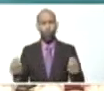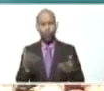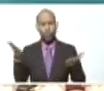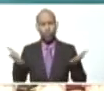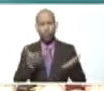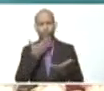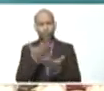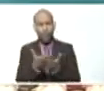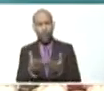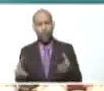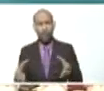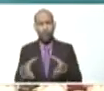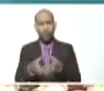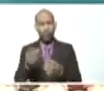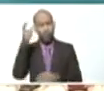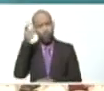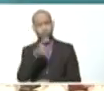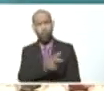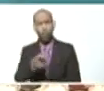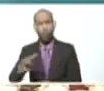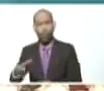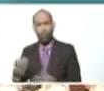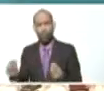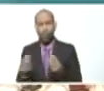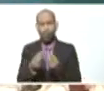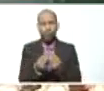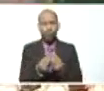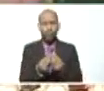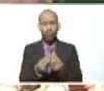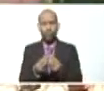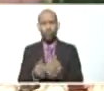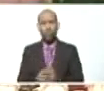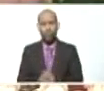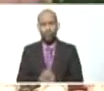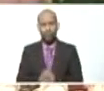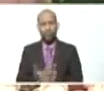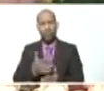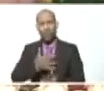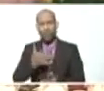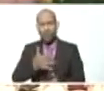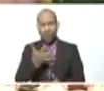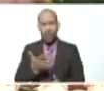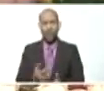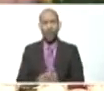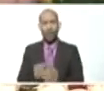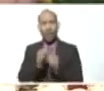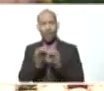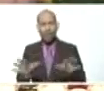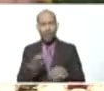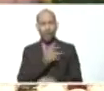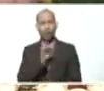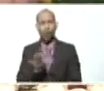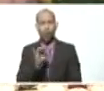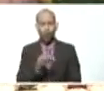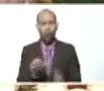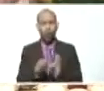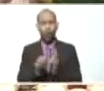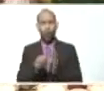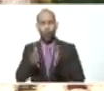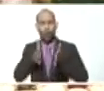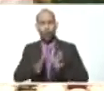sin cesar, para que ofrezca en tu honor un sacrificio sin mancha, desde donde sale el